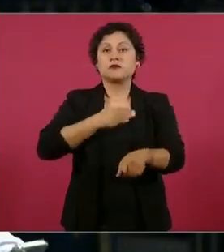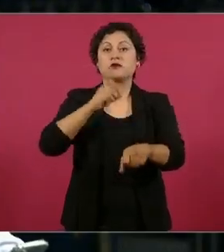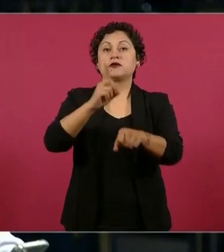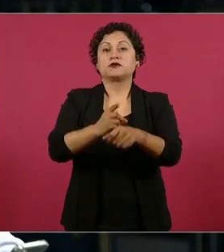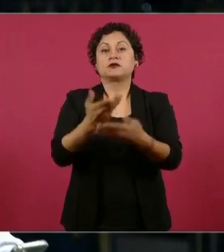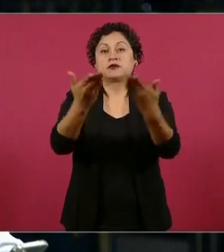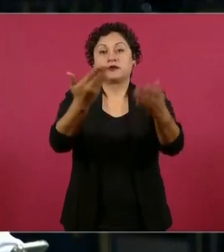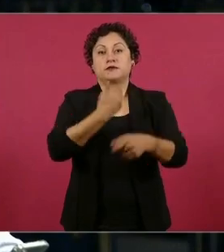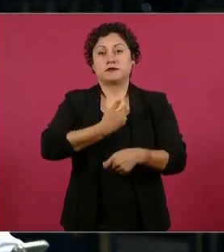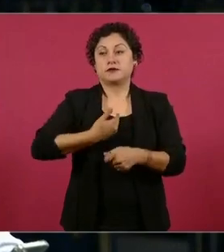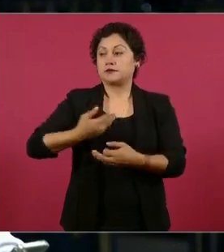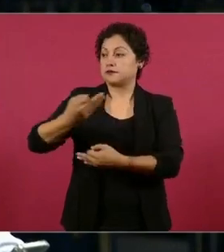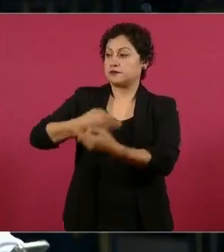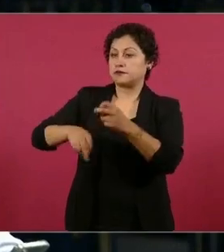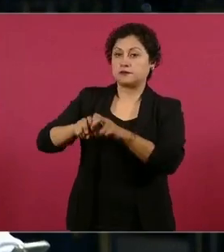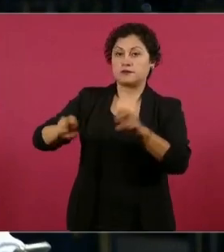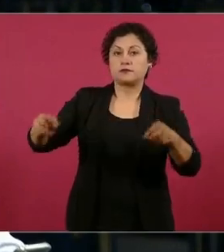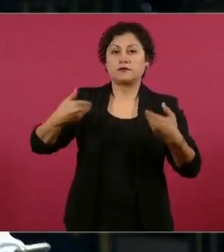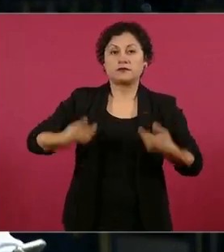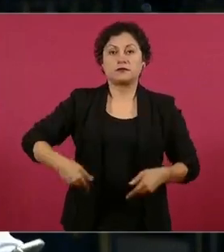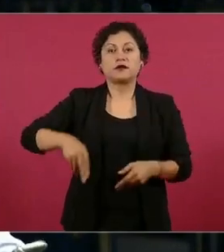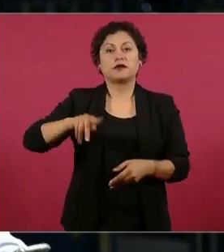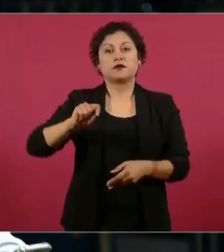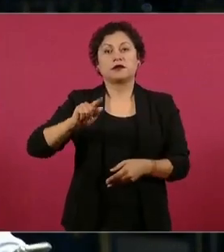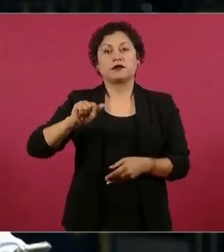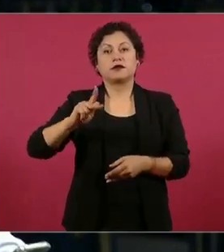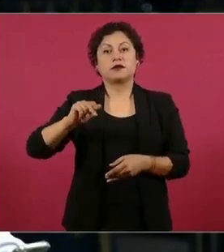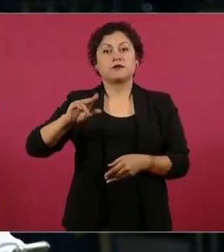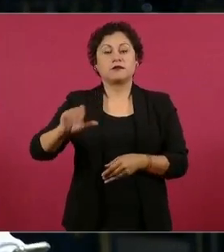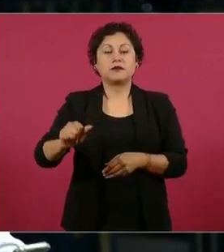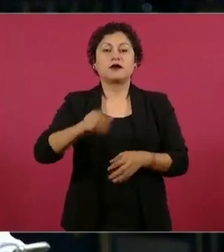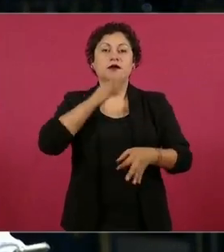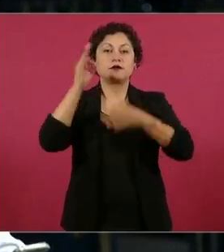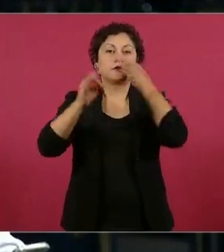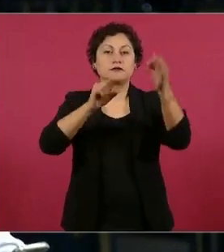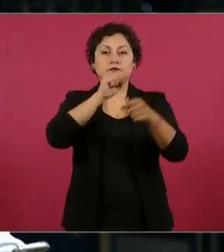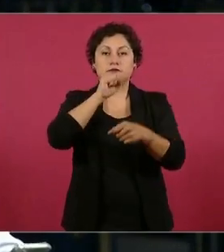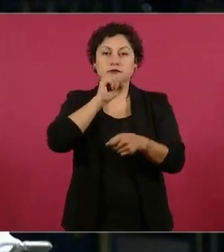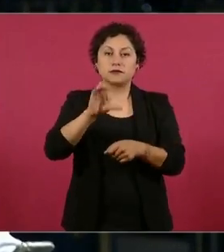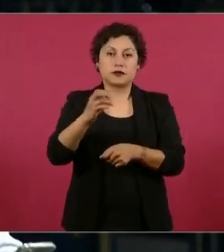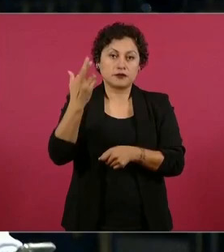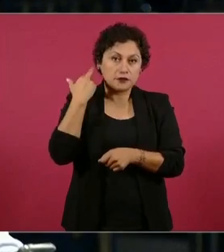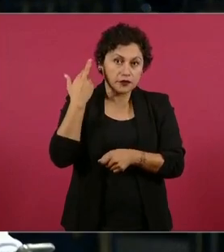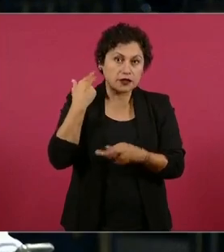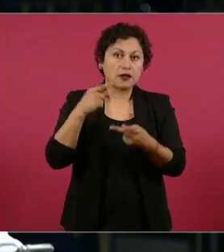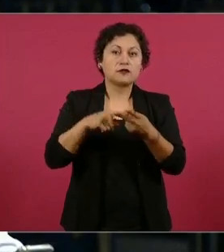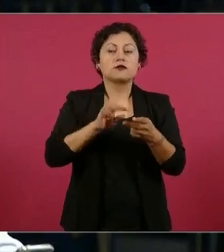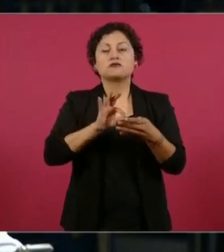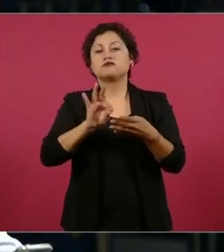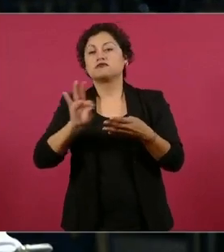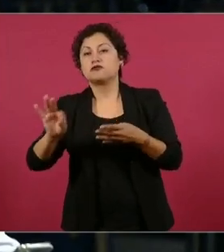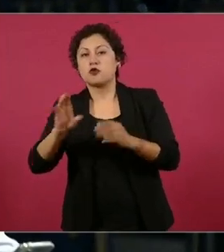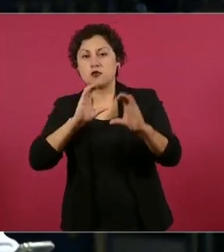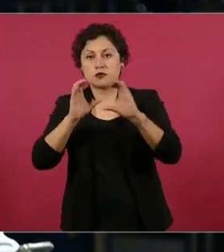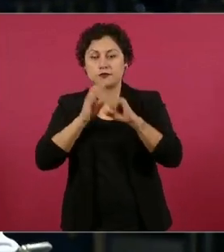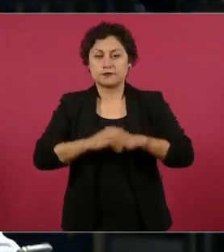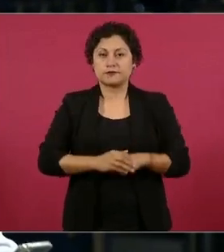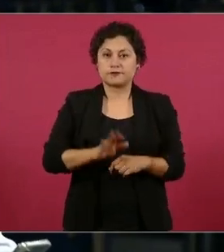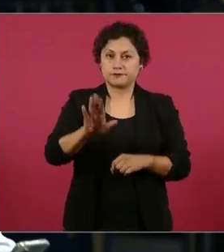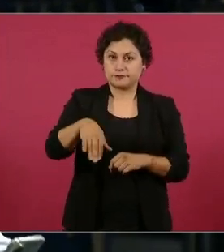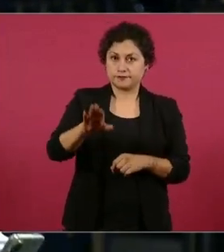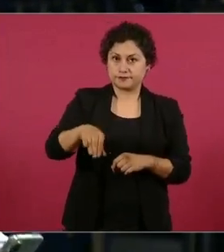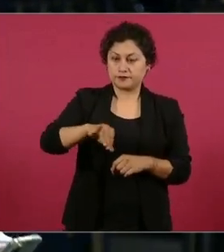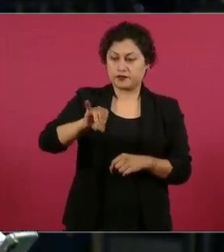e invitados. Mi nombre es Héctor Tlatempa, del medio Puntos Suspensivos Radio, Puntos Suspensivos Comunicación. Señor presidente, el doctor José de